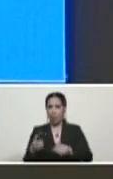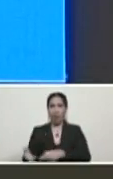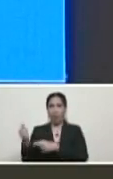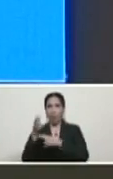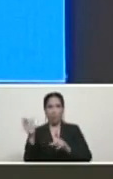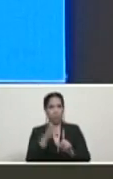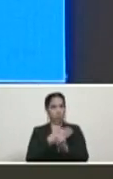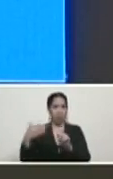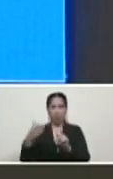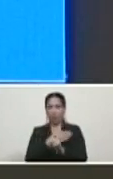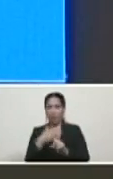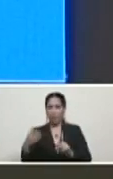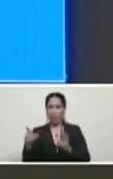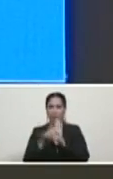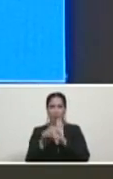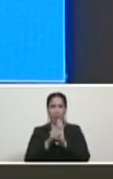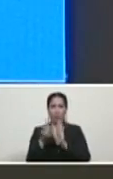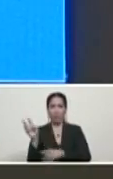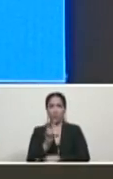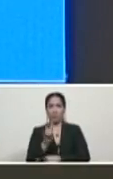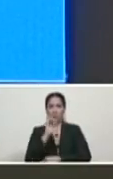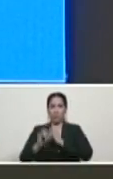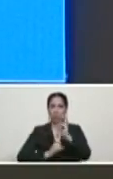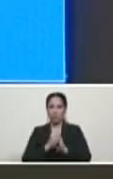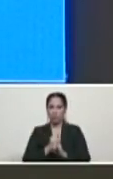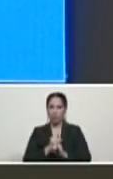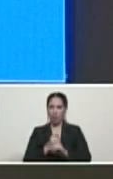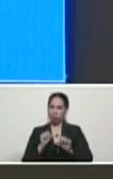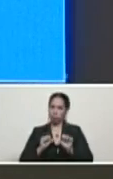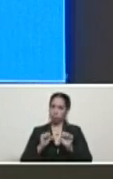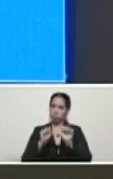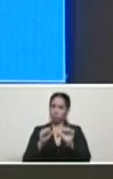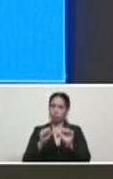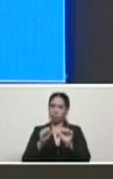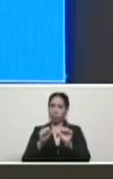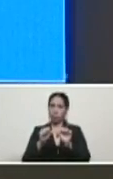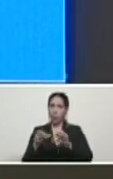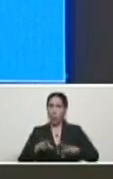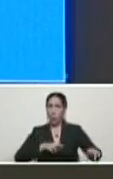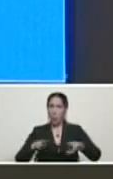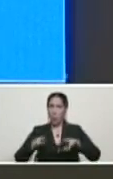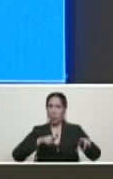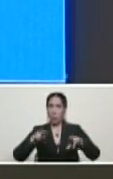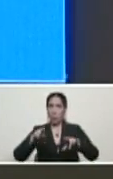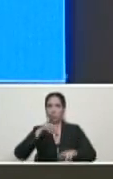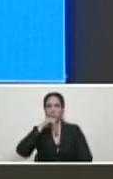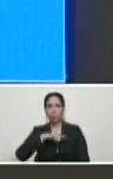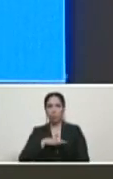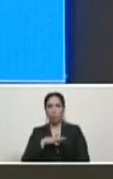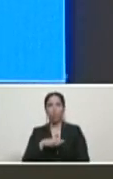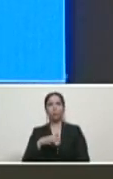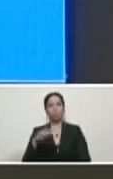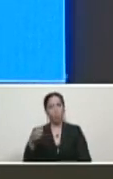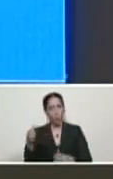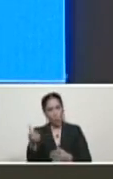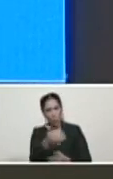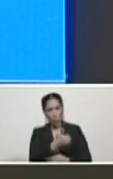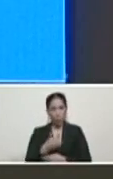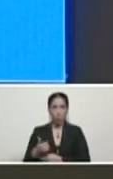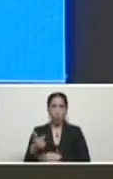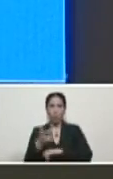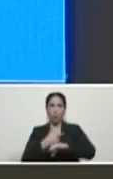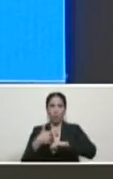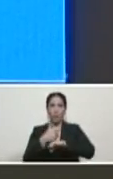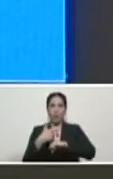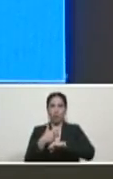leyes internacionales, y iban a continuar bajo control, custodia del gobierno venezolano, para entonces